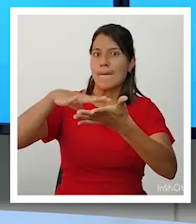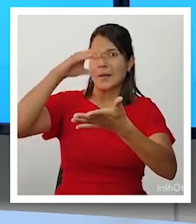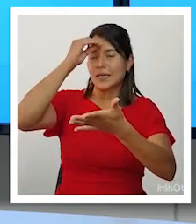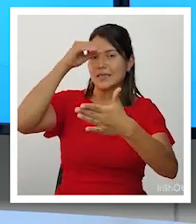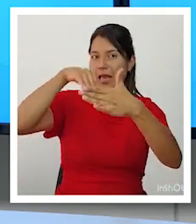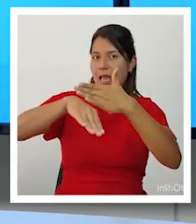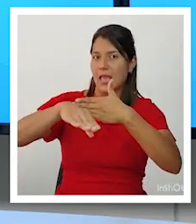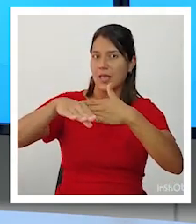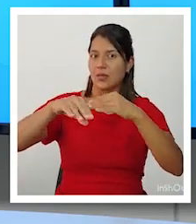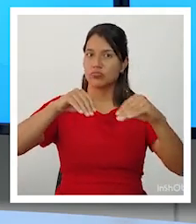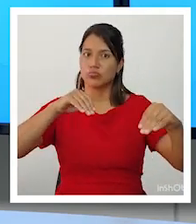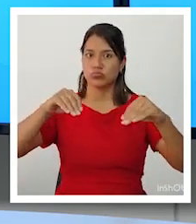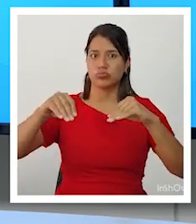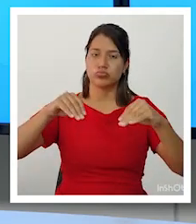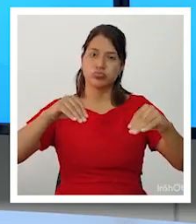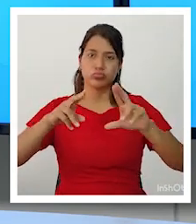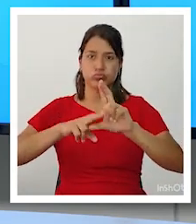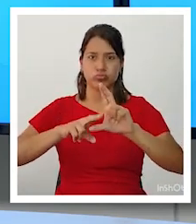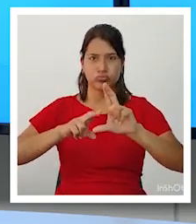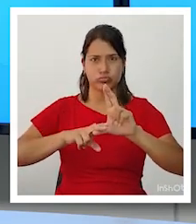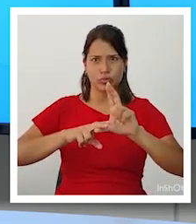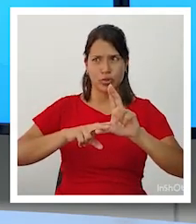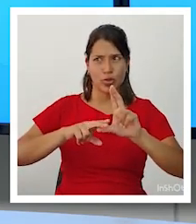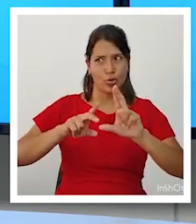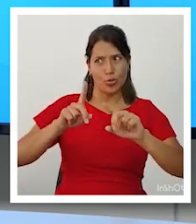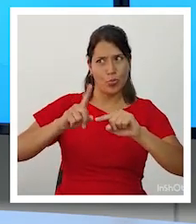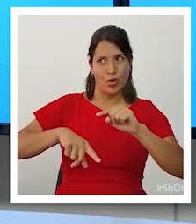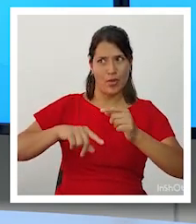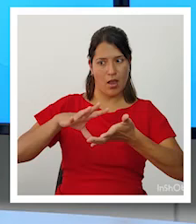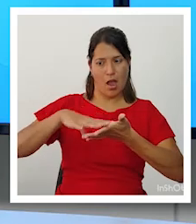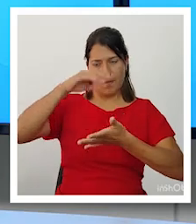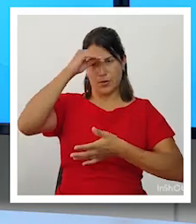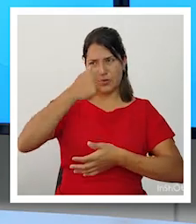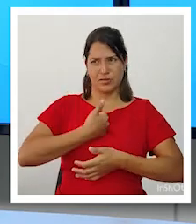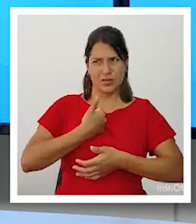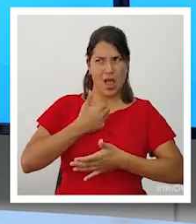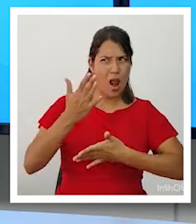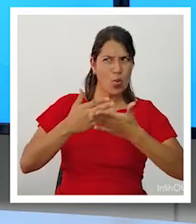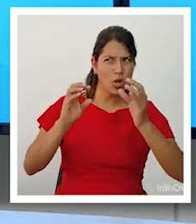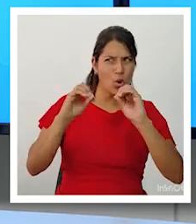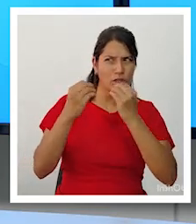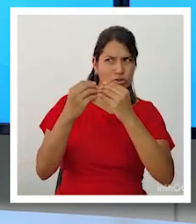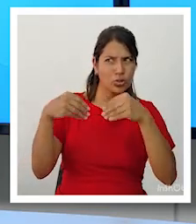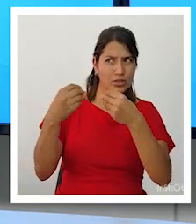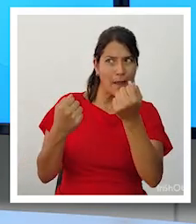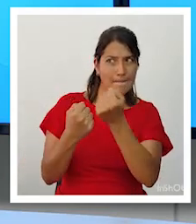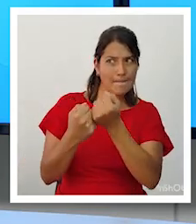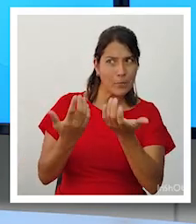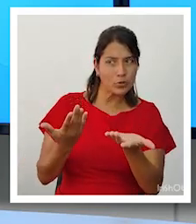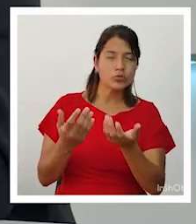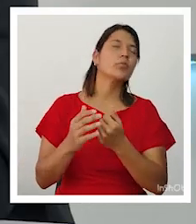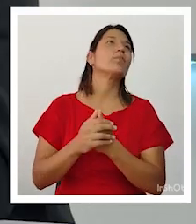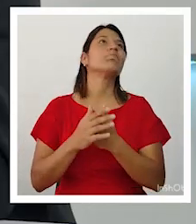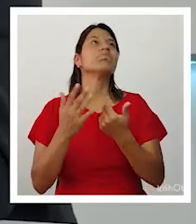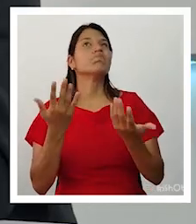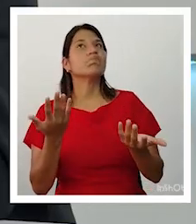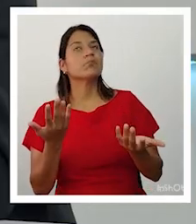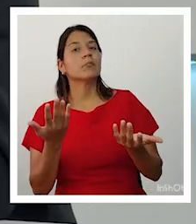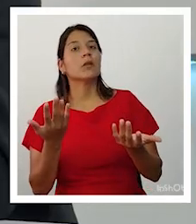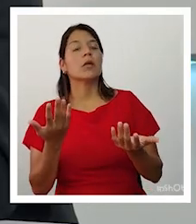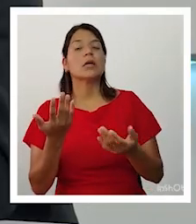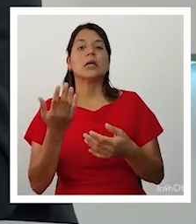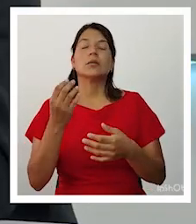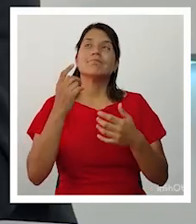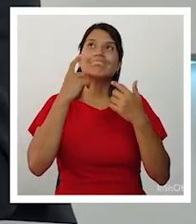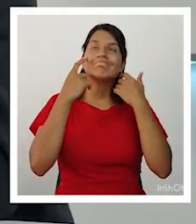ser autodidacta. ¿Ha habido organizaciones que los han apoyado? En parte, o